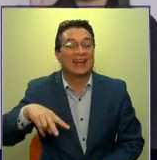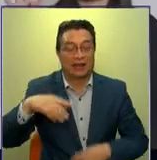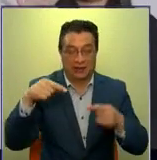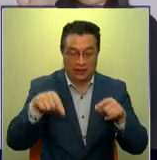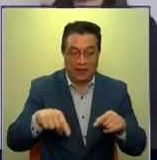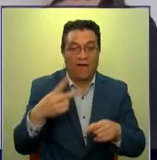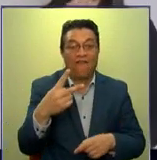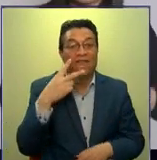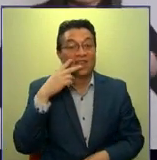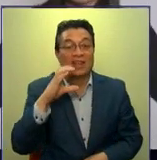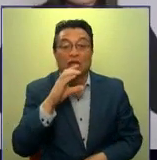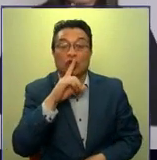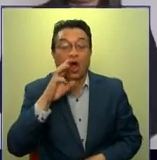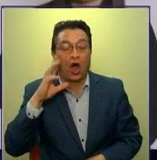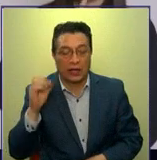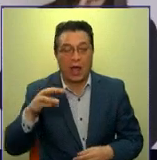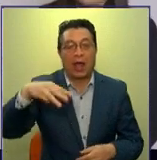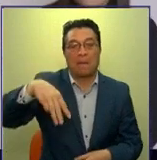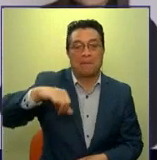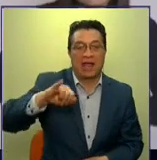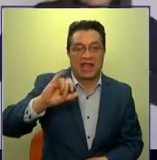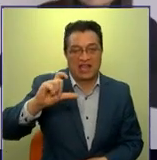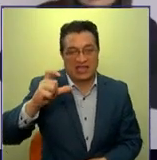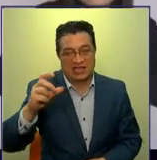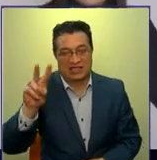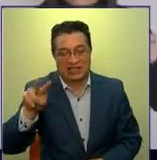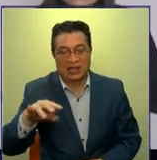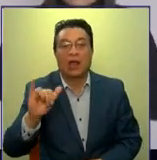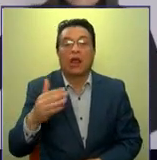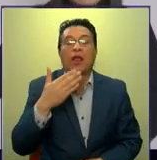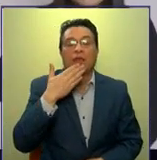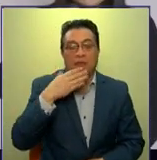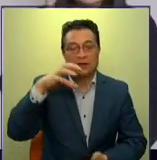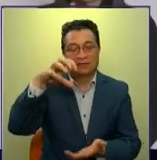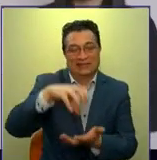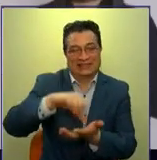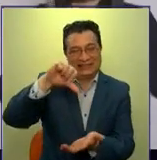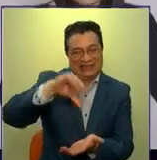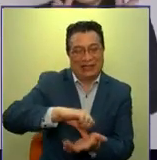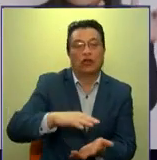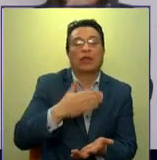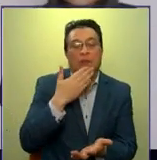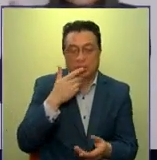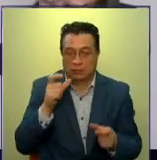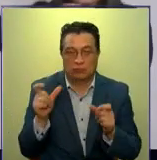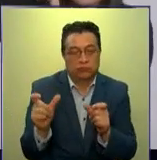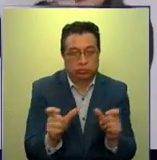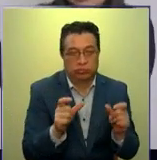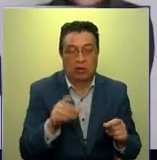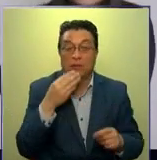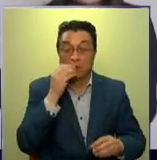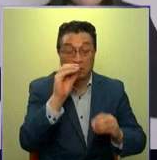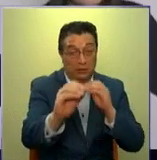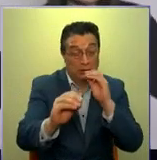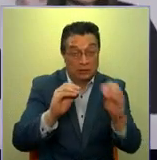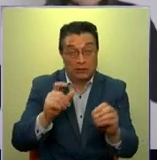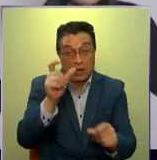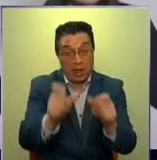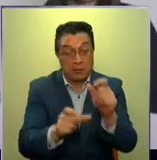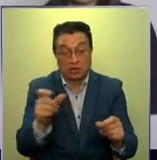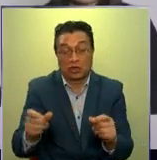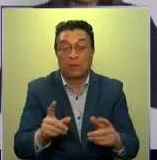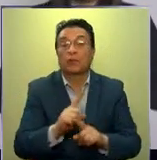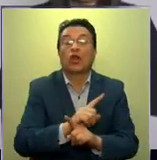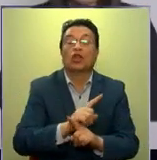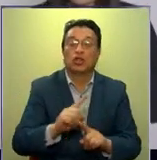de Victoria, en el sector de Meix y por supuesto en el casco histórico con mayor fiscalización. El llamado que podemos hacer a la ciudadanía es a no